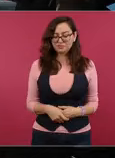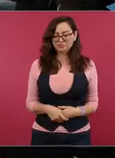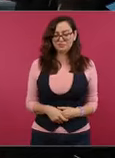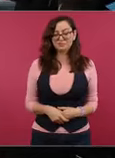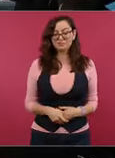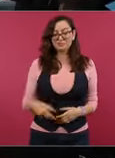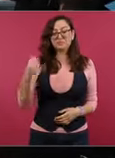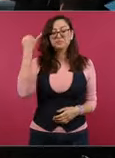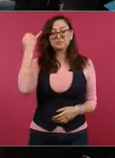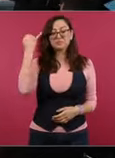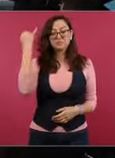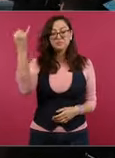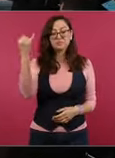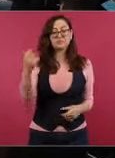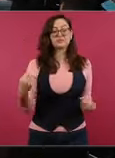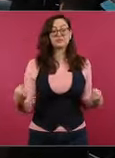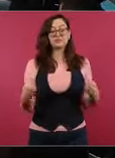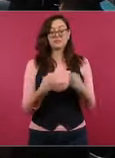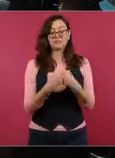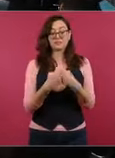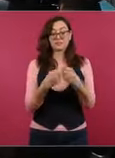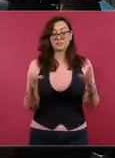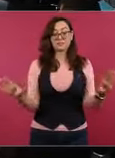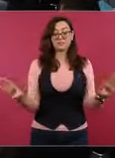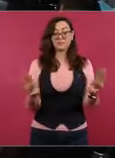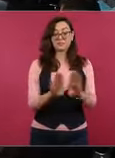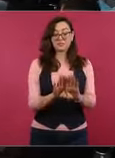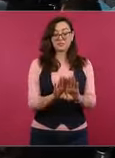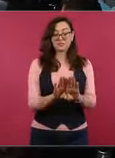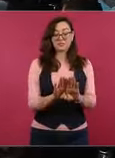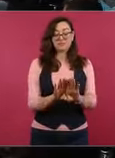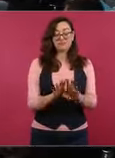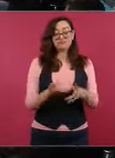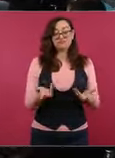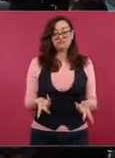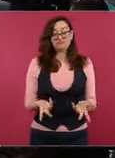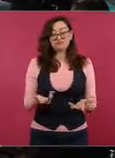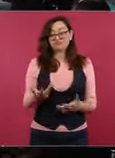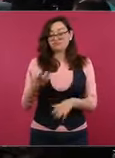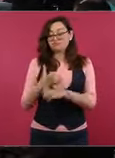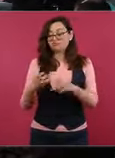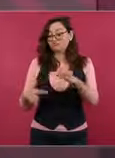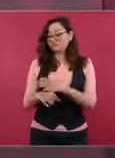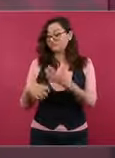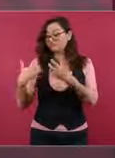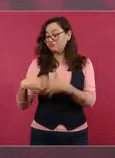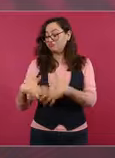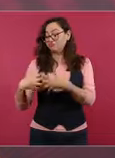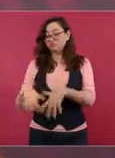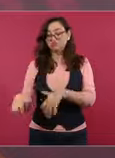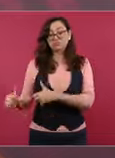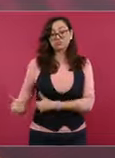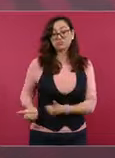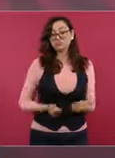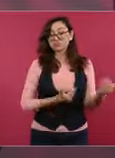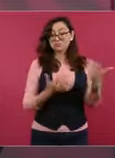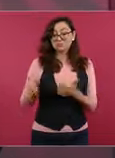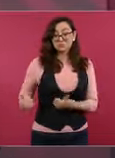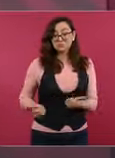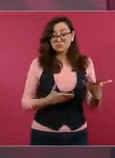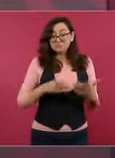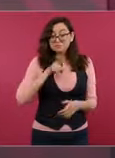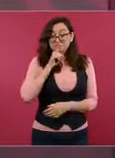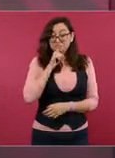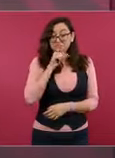entraran los vehículos que se exportan de México a Estados Unidos, les costaría a los estadounidenses